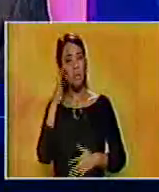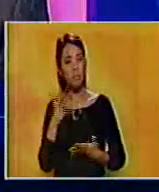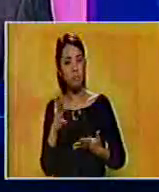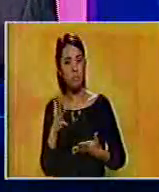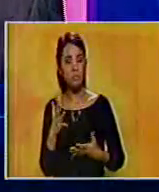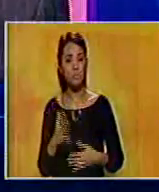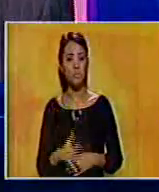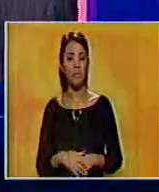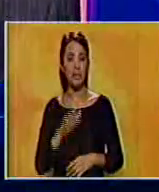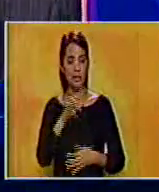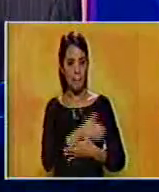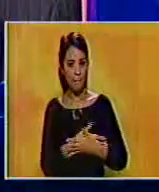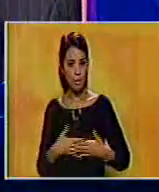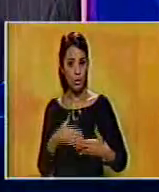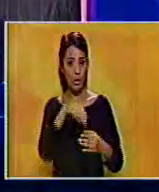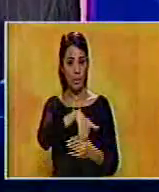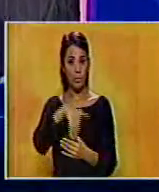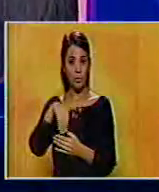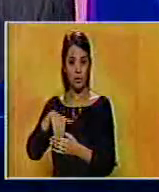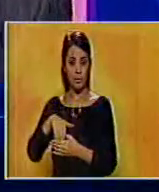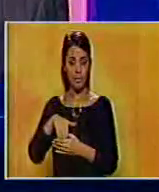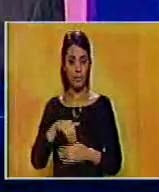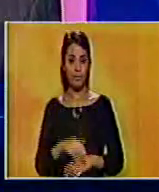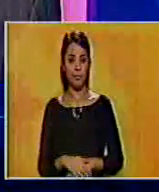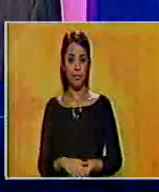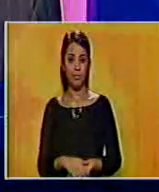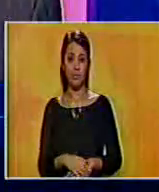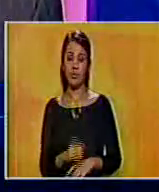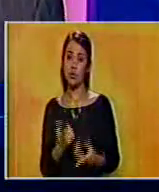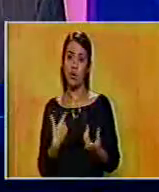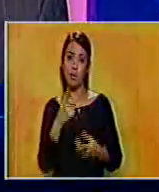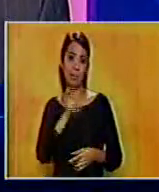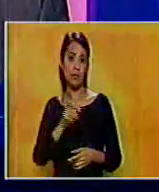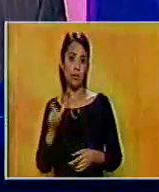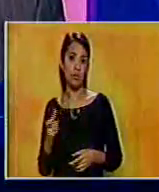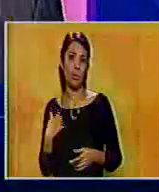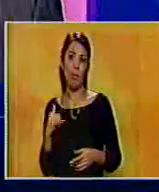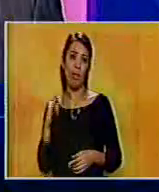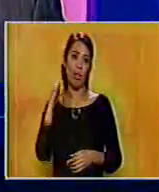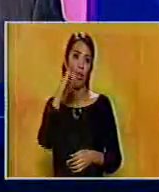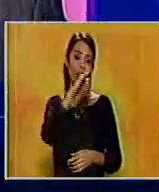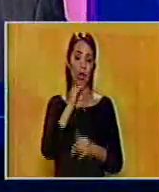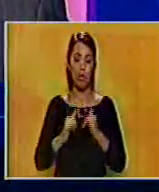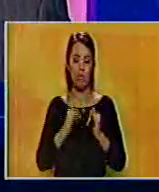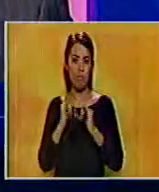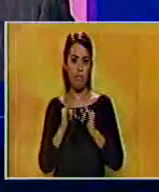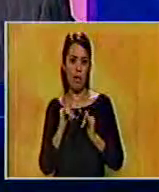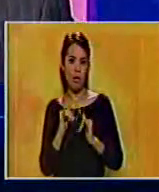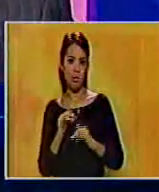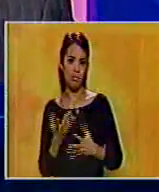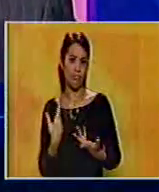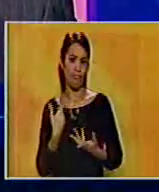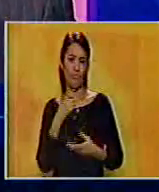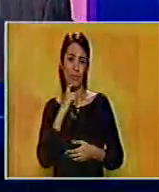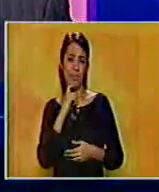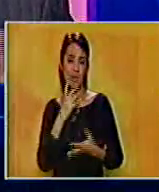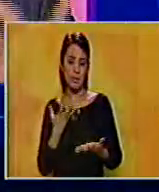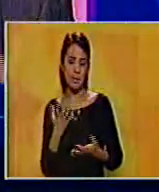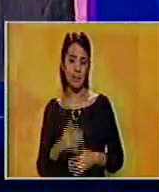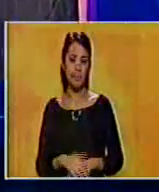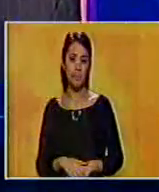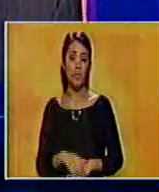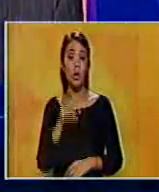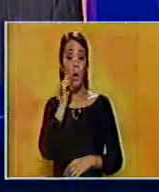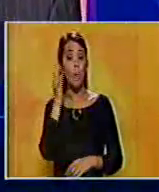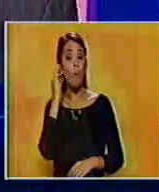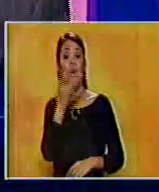por lo menos unos 3 millones de votantes, porque no todo el mundo va a migrar con niños chiquitos, eso es muy complicado. Migran los hombres y